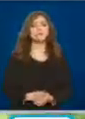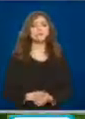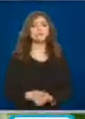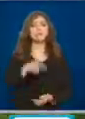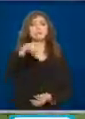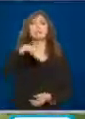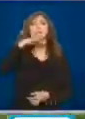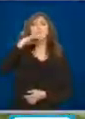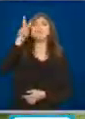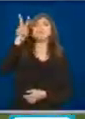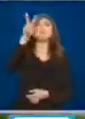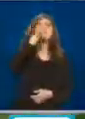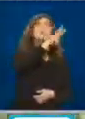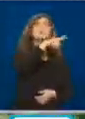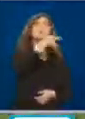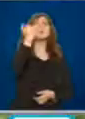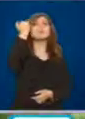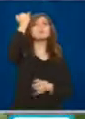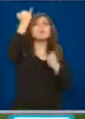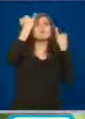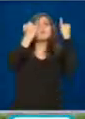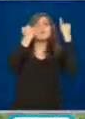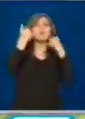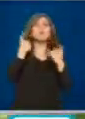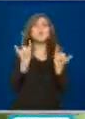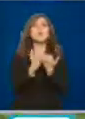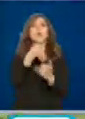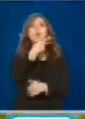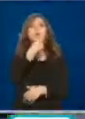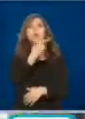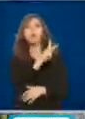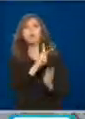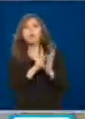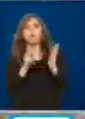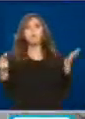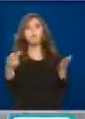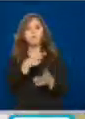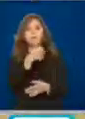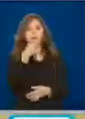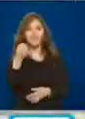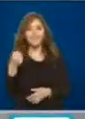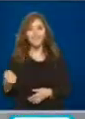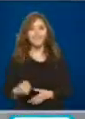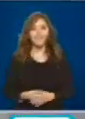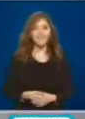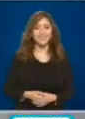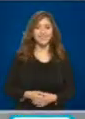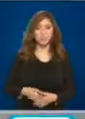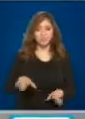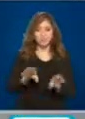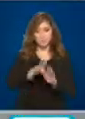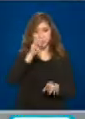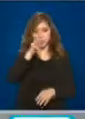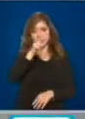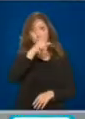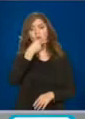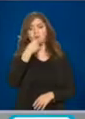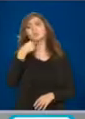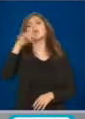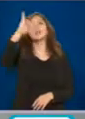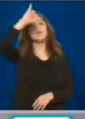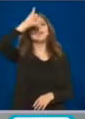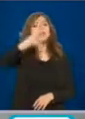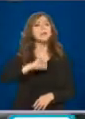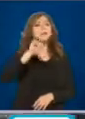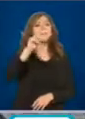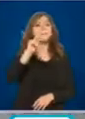las nubes creyendo que usted es un gran periodista. Como ve, ¿usted se acuerda de el jefe Pajés